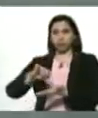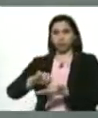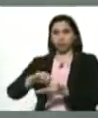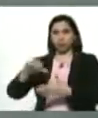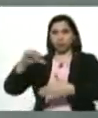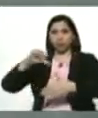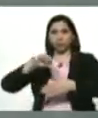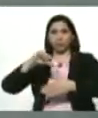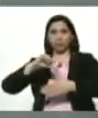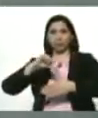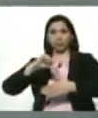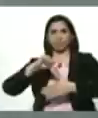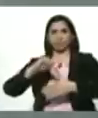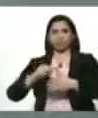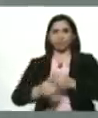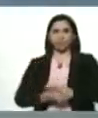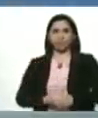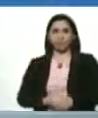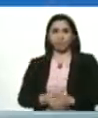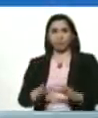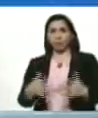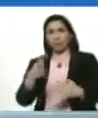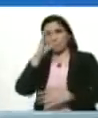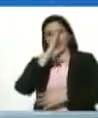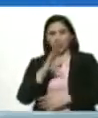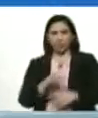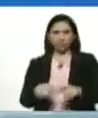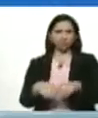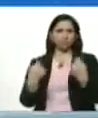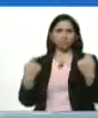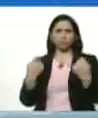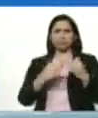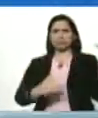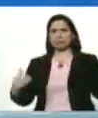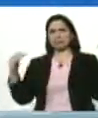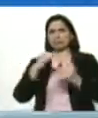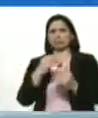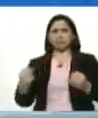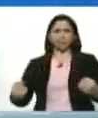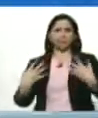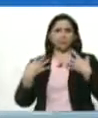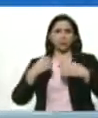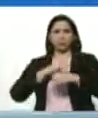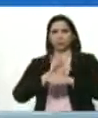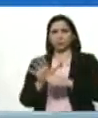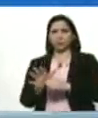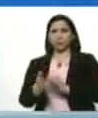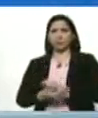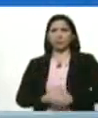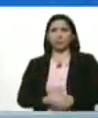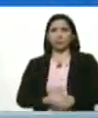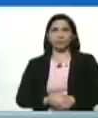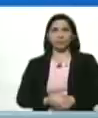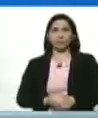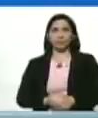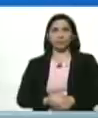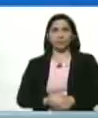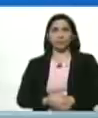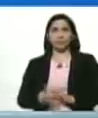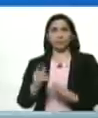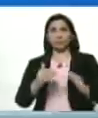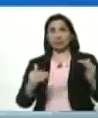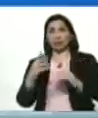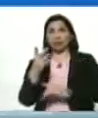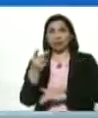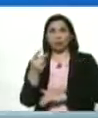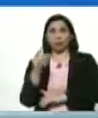suramérica cuando brasil rompe récord de casos de coronavirus infectado y pasa a ser